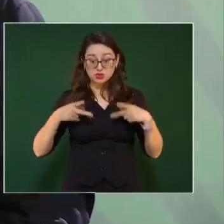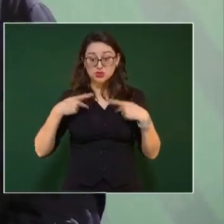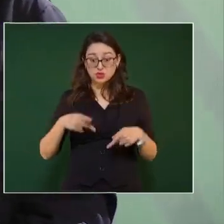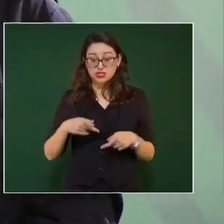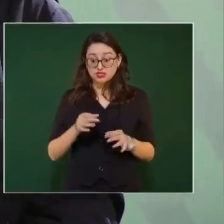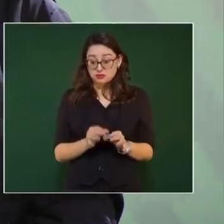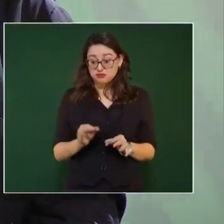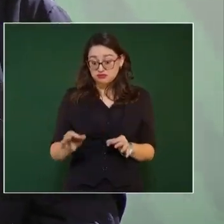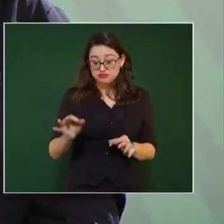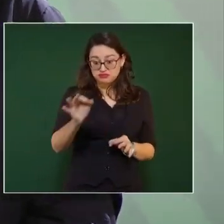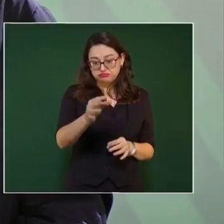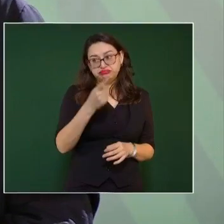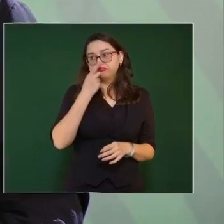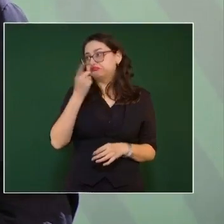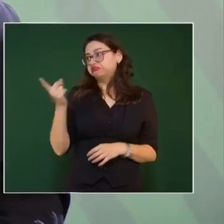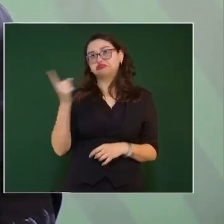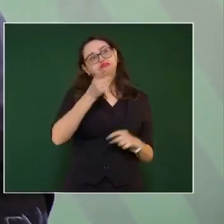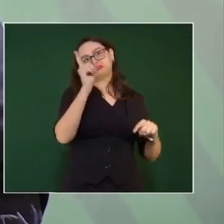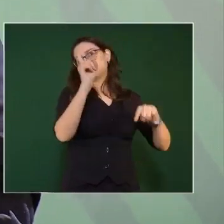derrumbar